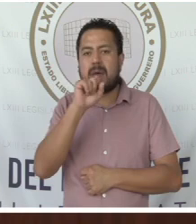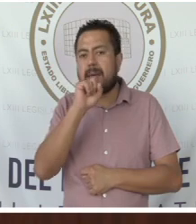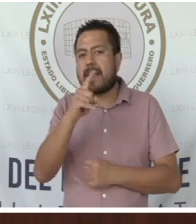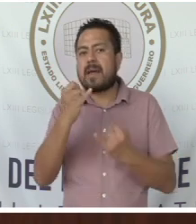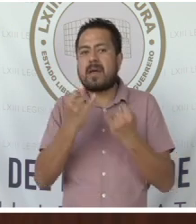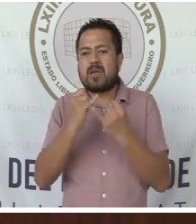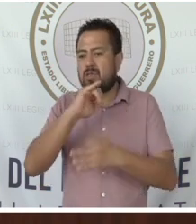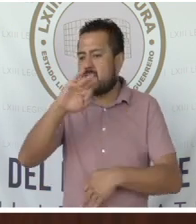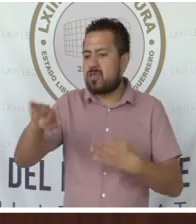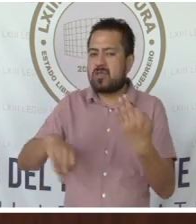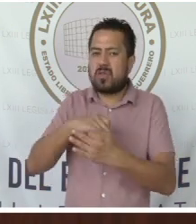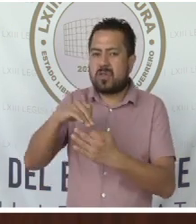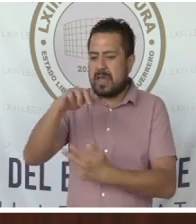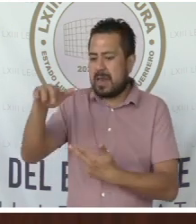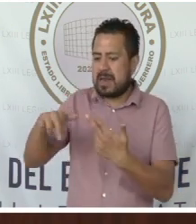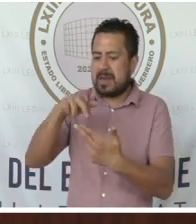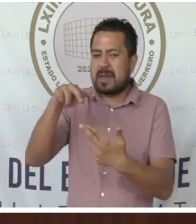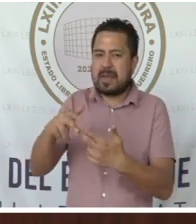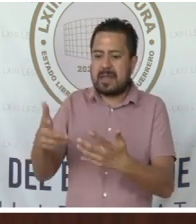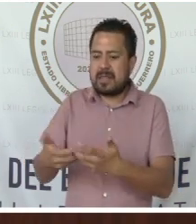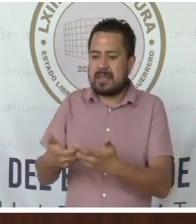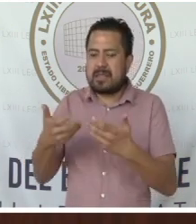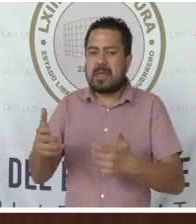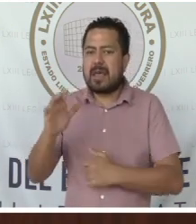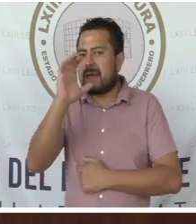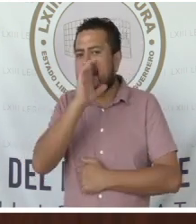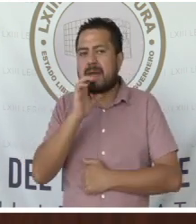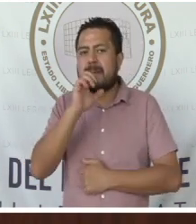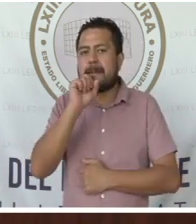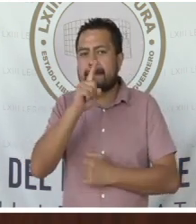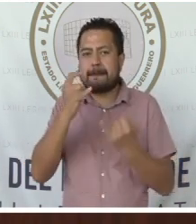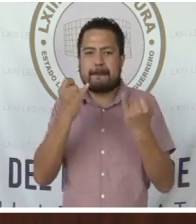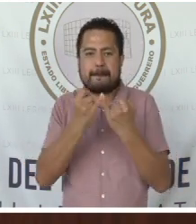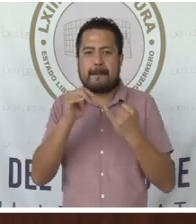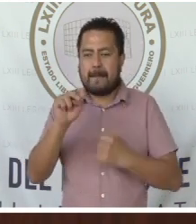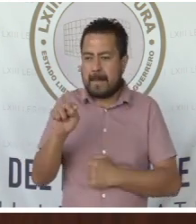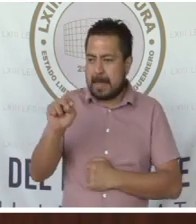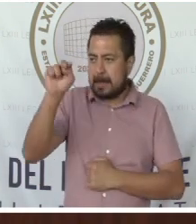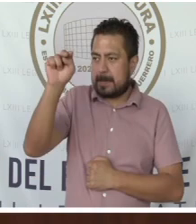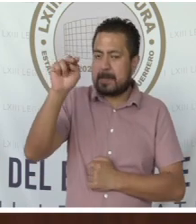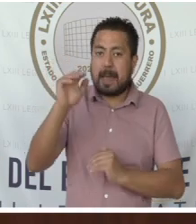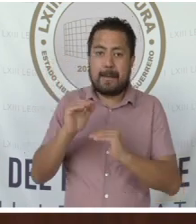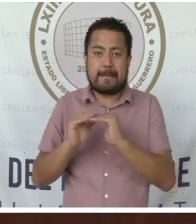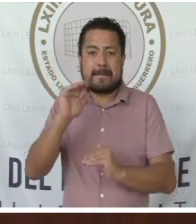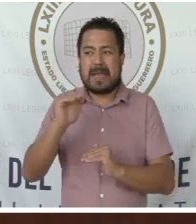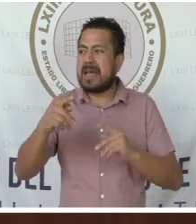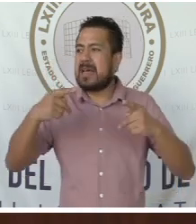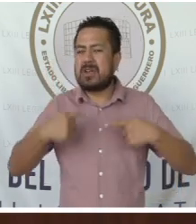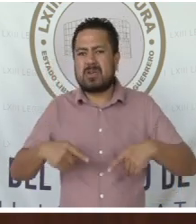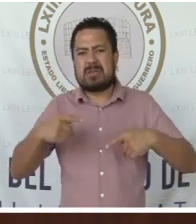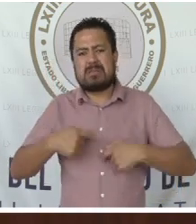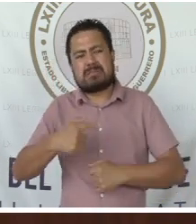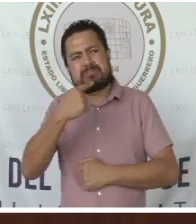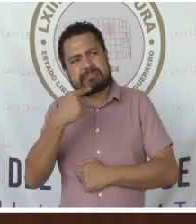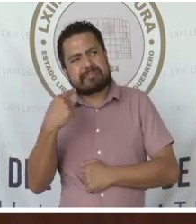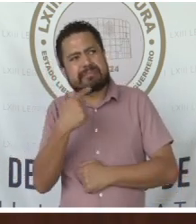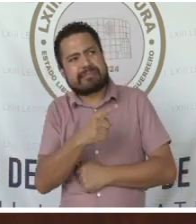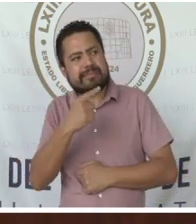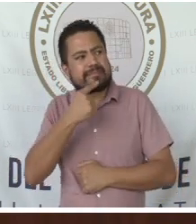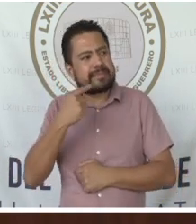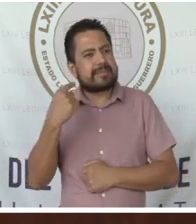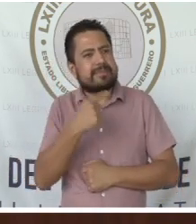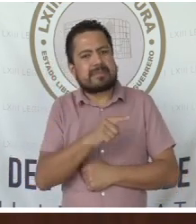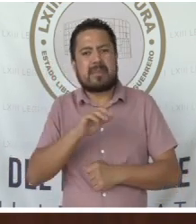y toda nuestra zona de la Tierra Caliente y parte de la zona norte, con un mayor número de denuncias por tal